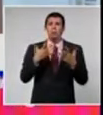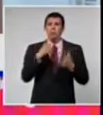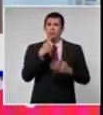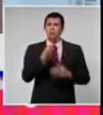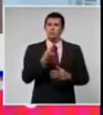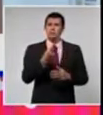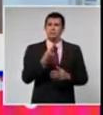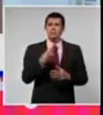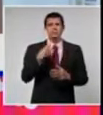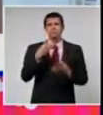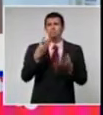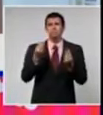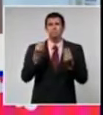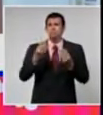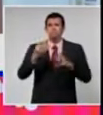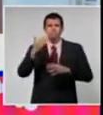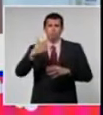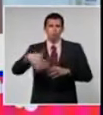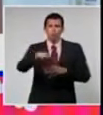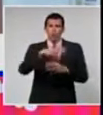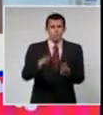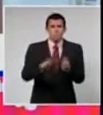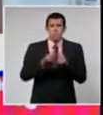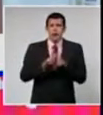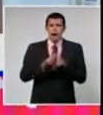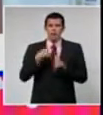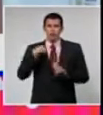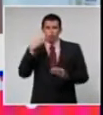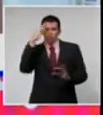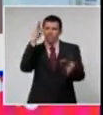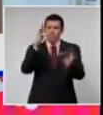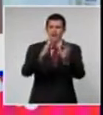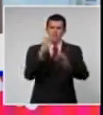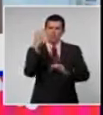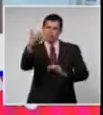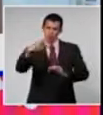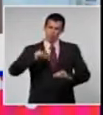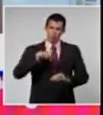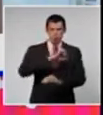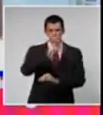agradezco. Me dieron la esperanza, me dieron fuerza para yo poder operarme.